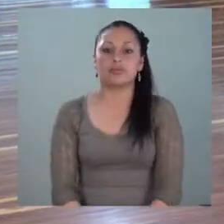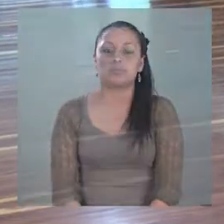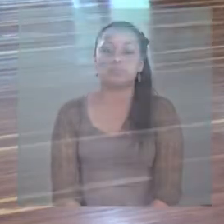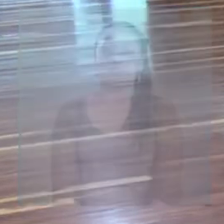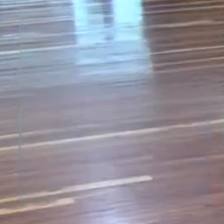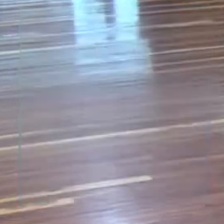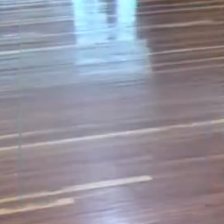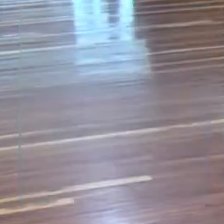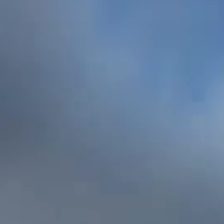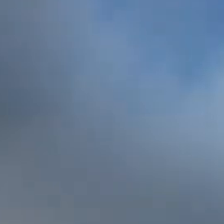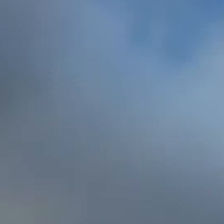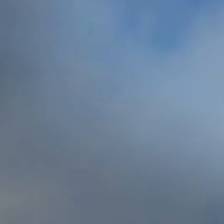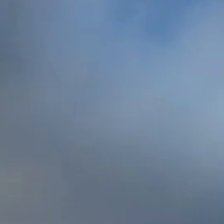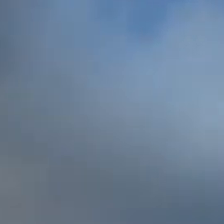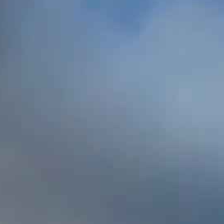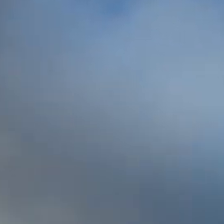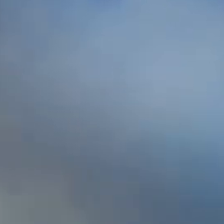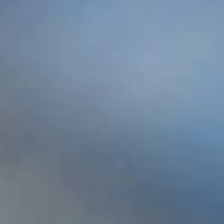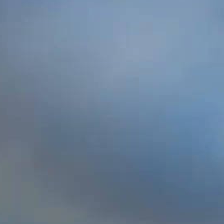exprovincia de Obando.